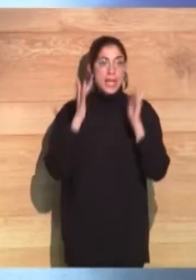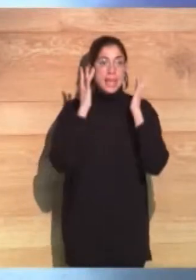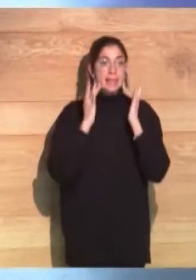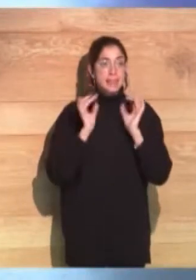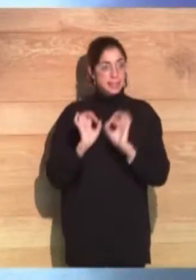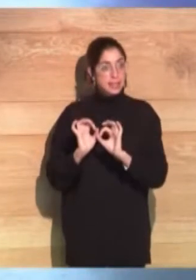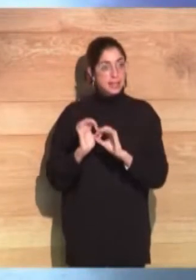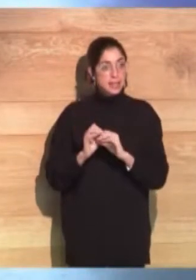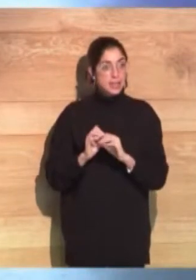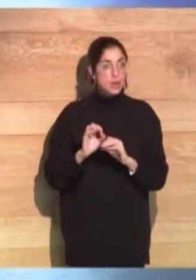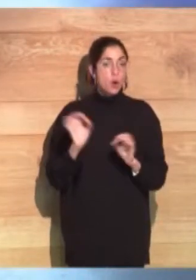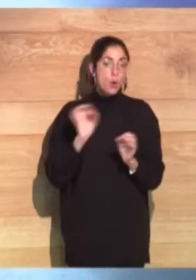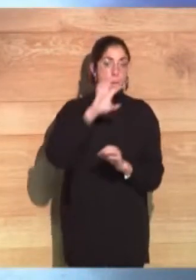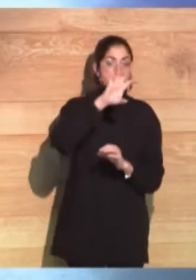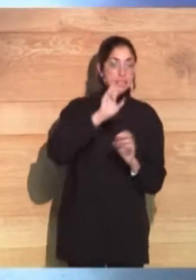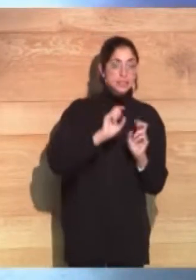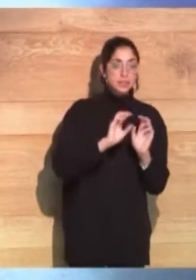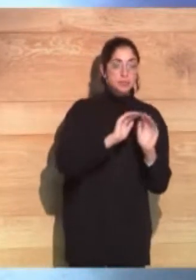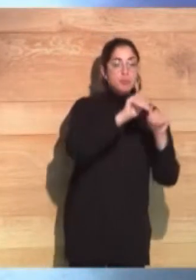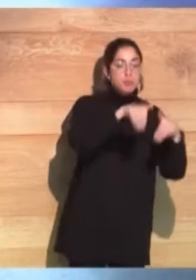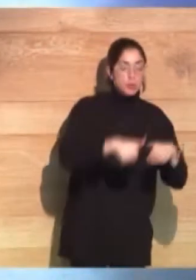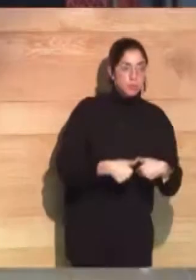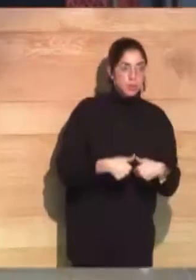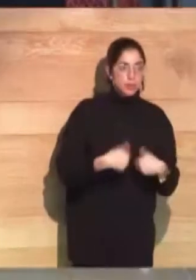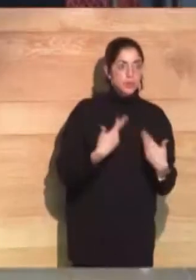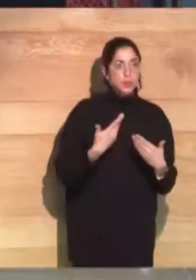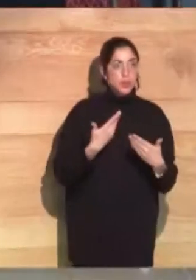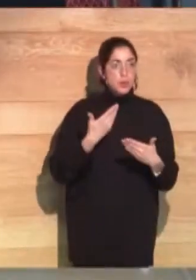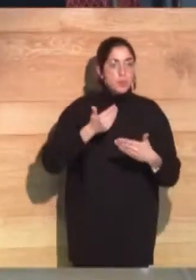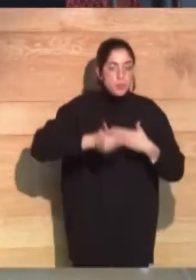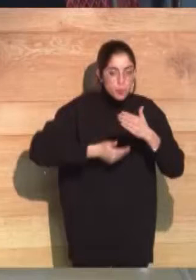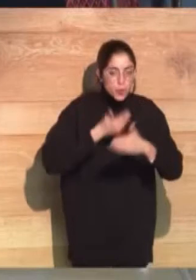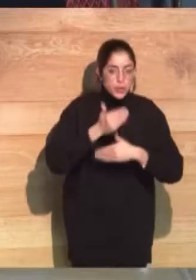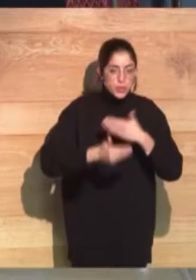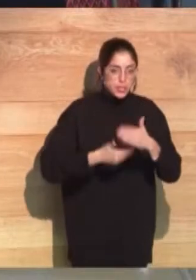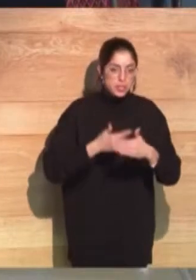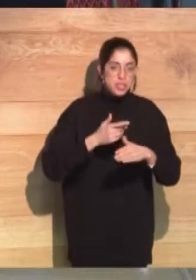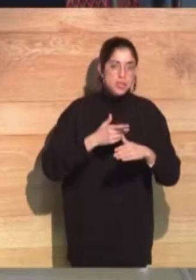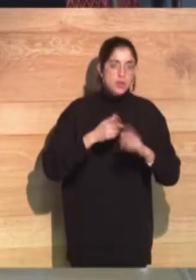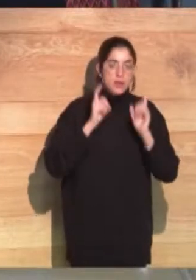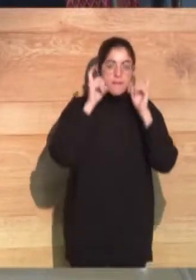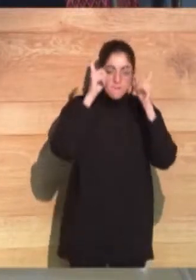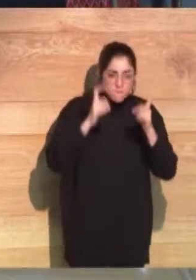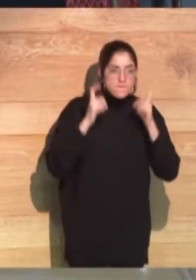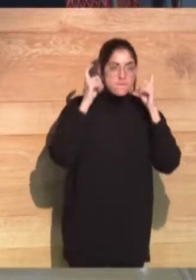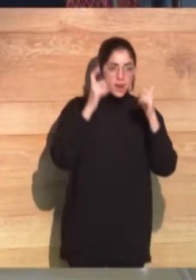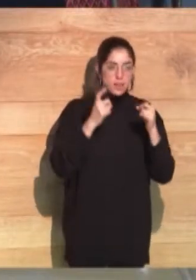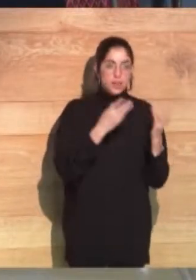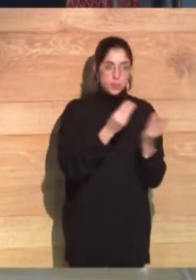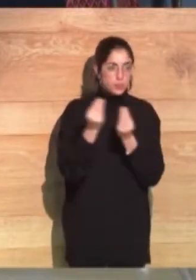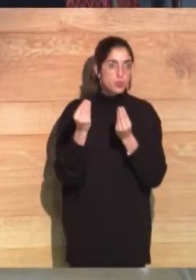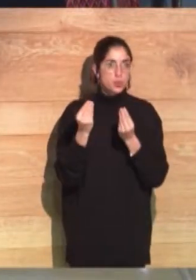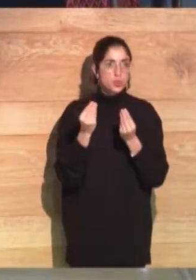Y fue un proceso largo aunarles a todos. Muchos esfuerzos que se tuvieron que hacer en favor